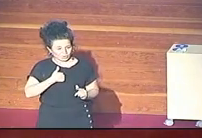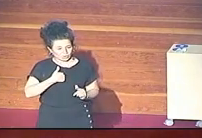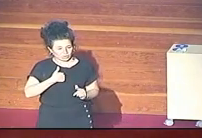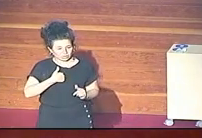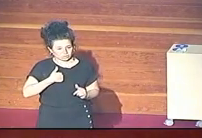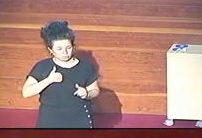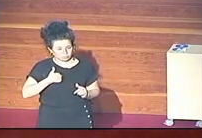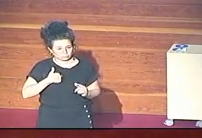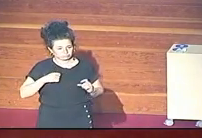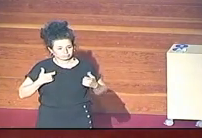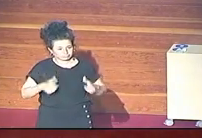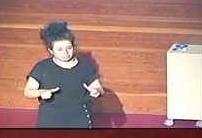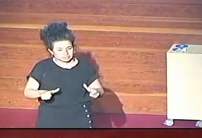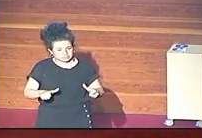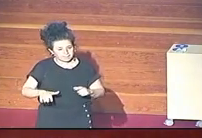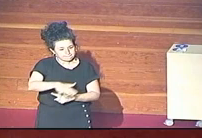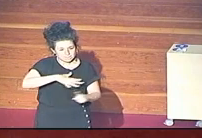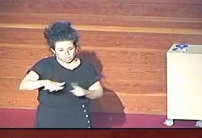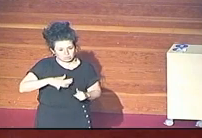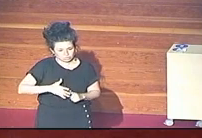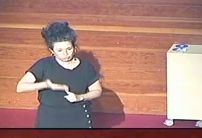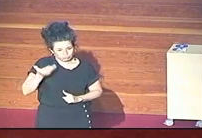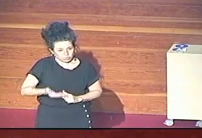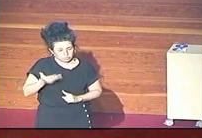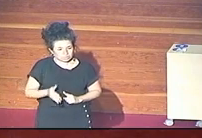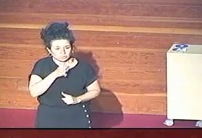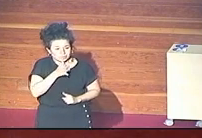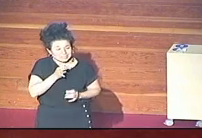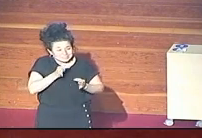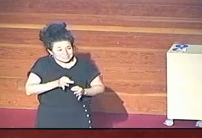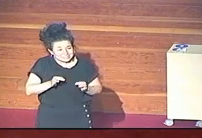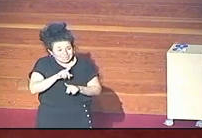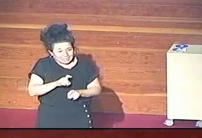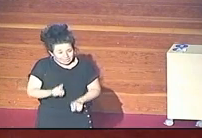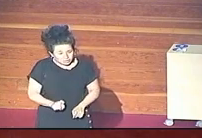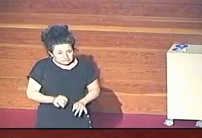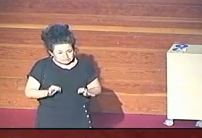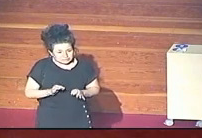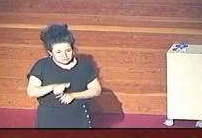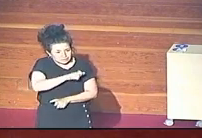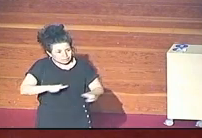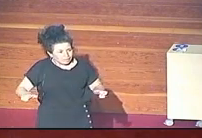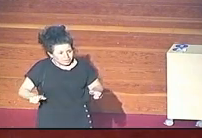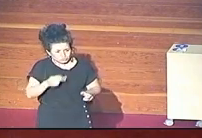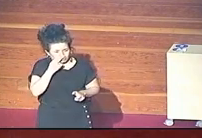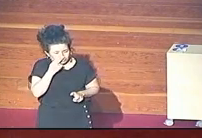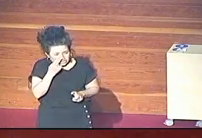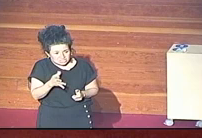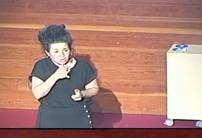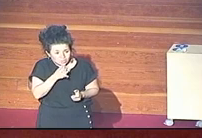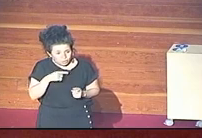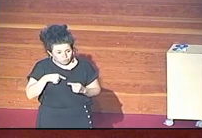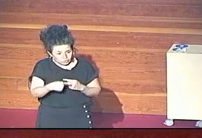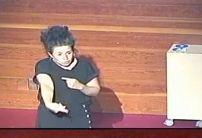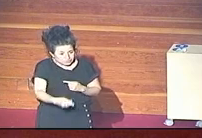siempre en las encuestas que se hacen esa información interesa a los ciudadanos porque nos afecta en nuestra vida diaria